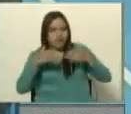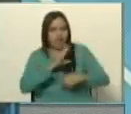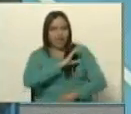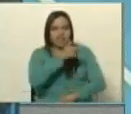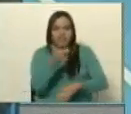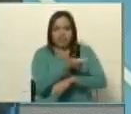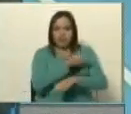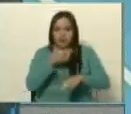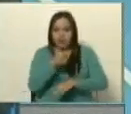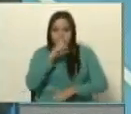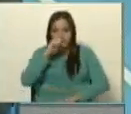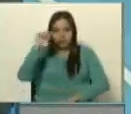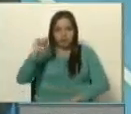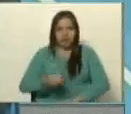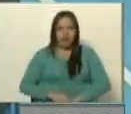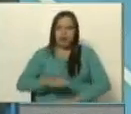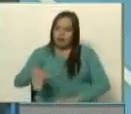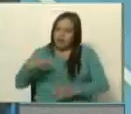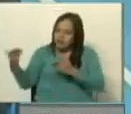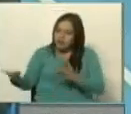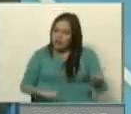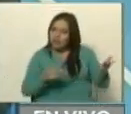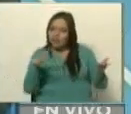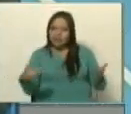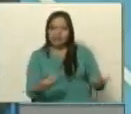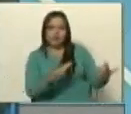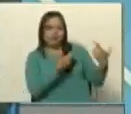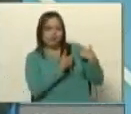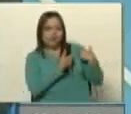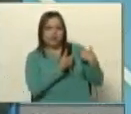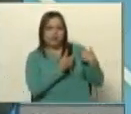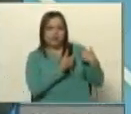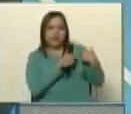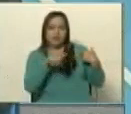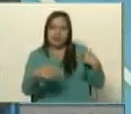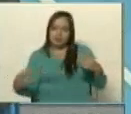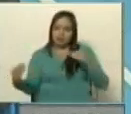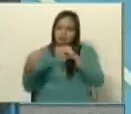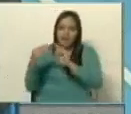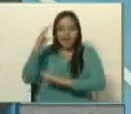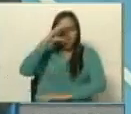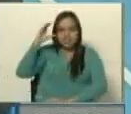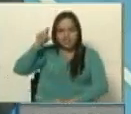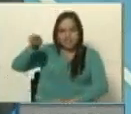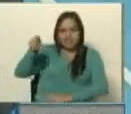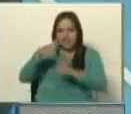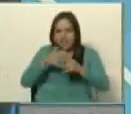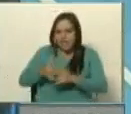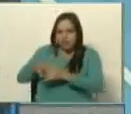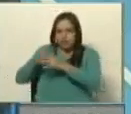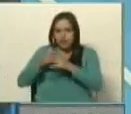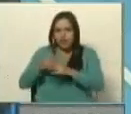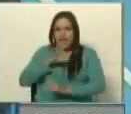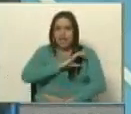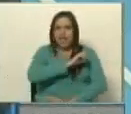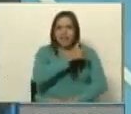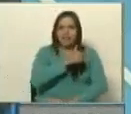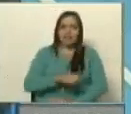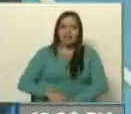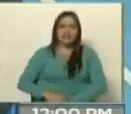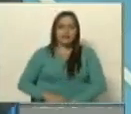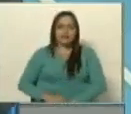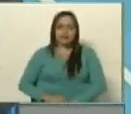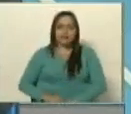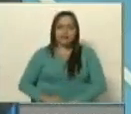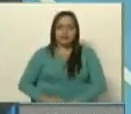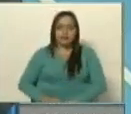y de estado, para invitar también a la autoridad, a mi autoridad homóloga, a mi colega, canciller, jefe de Departamento de Estado de los Estados Unidos,